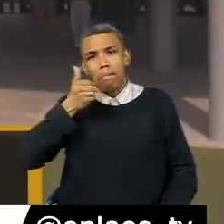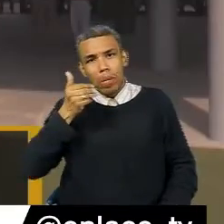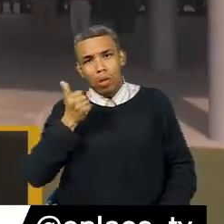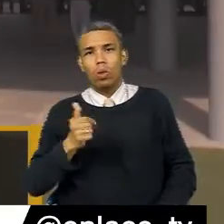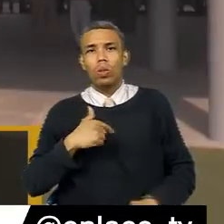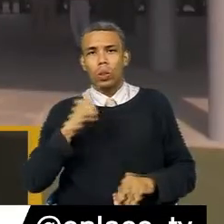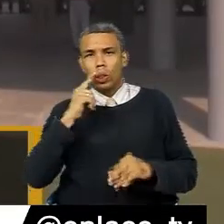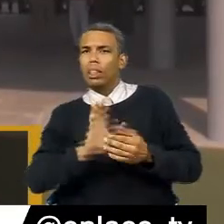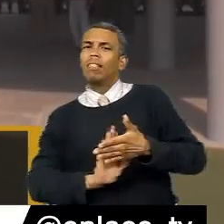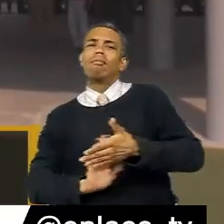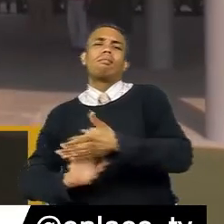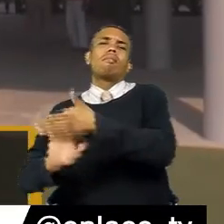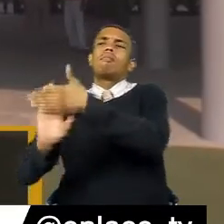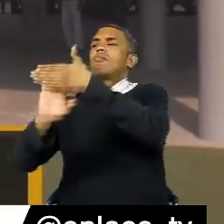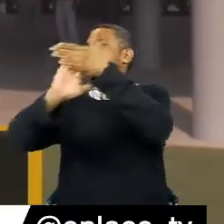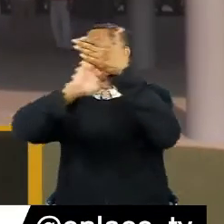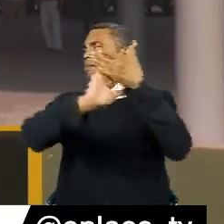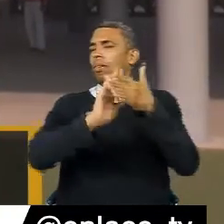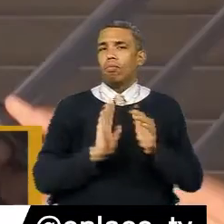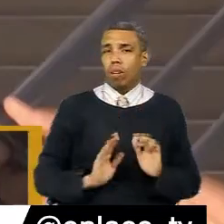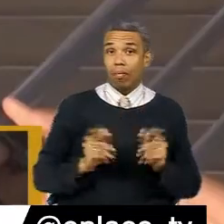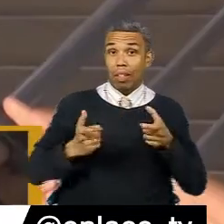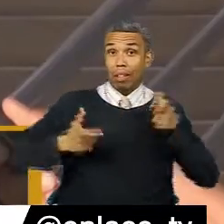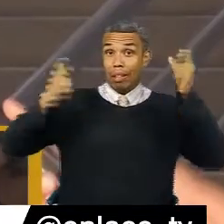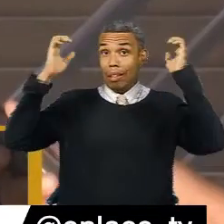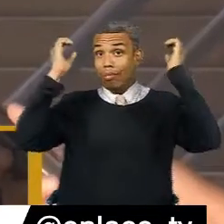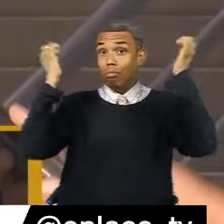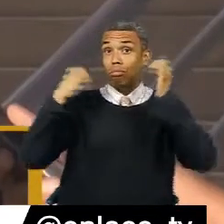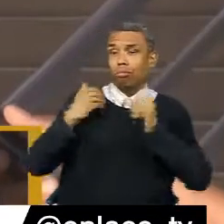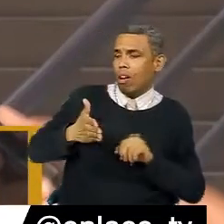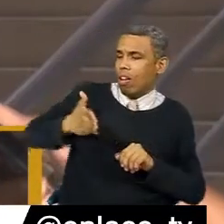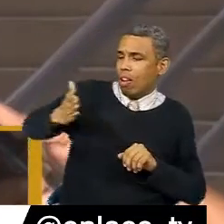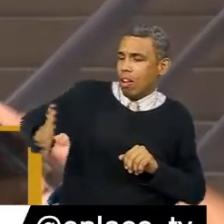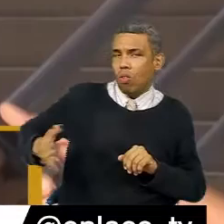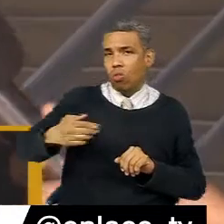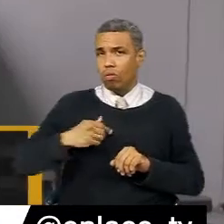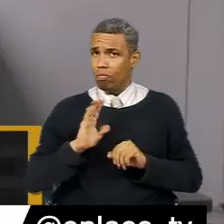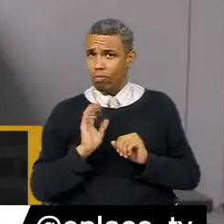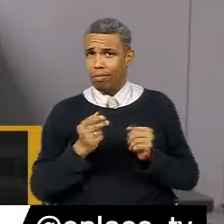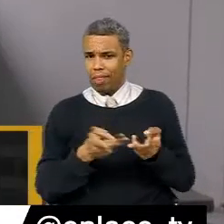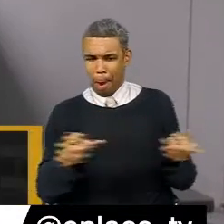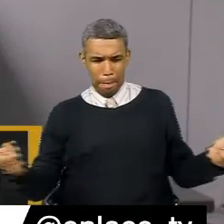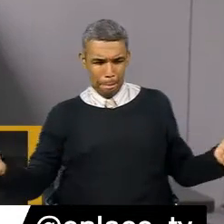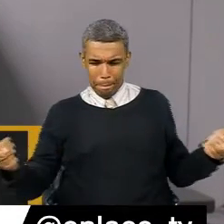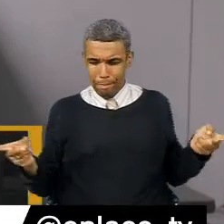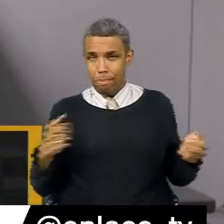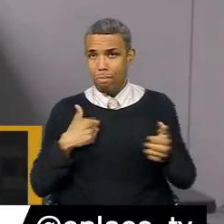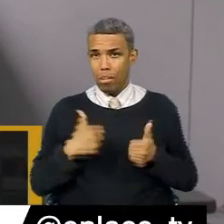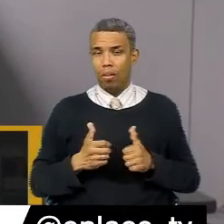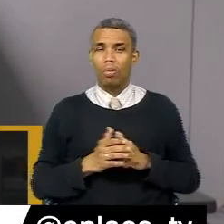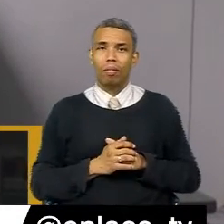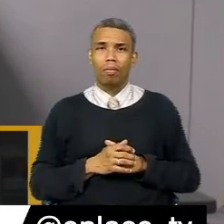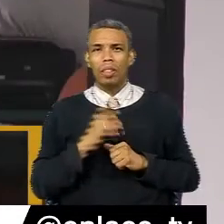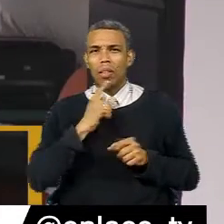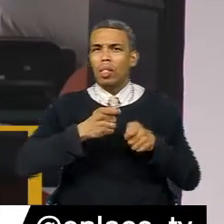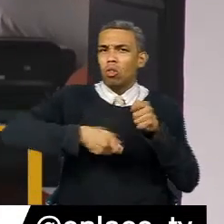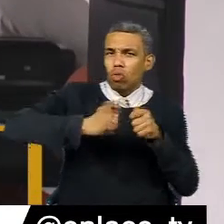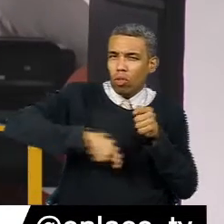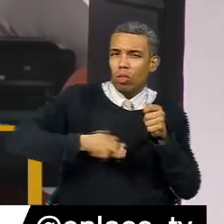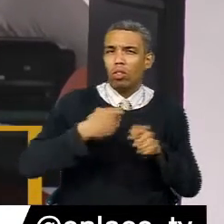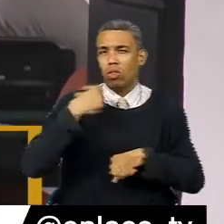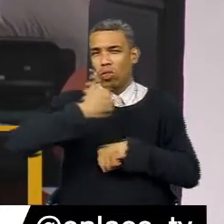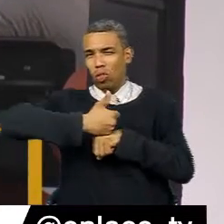diseñado estas nuevas oficinas acá en el ala oriental del Estadio de Fútbol Daniel Villazapata. Despacho del director, tesorería, contabilidad, son entre